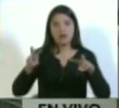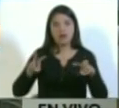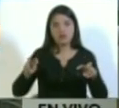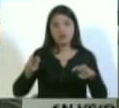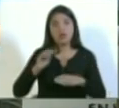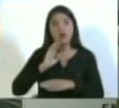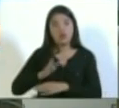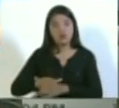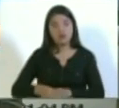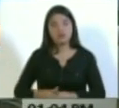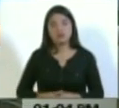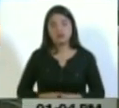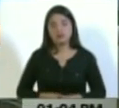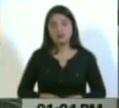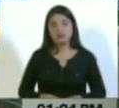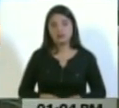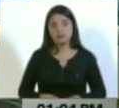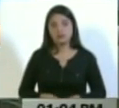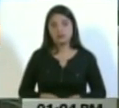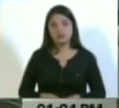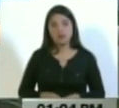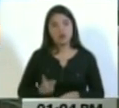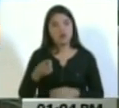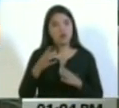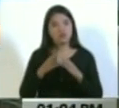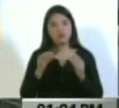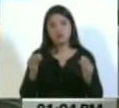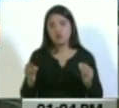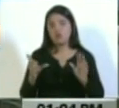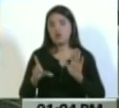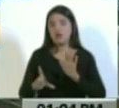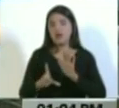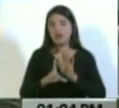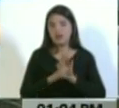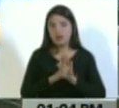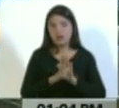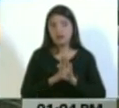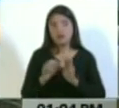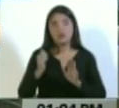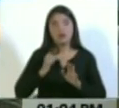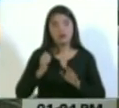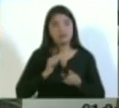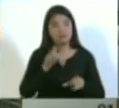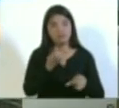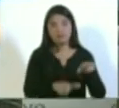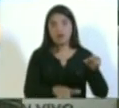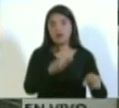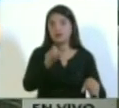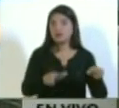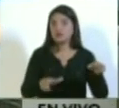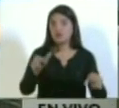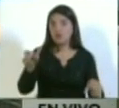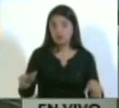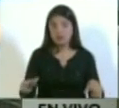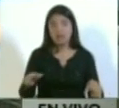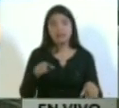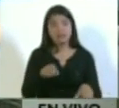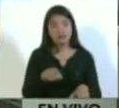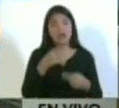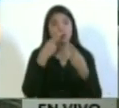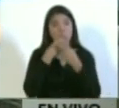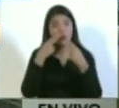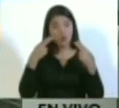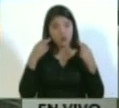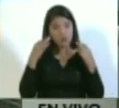acusación penal con todo el ejercicio de ley, aquel persona natural o jurídica que se